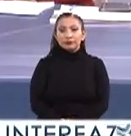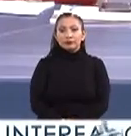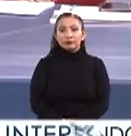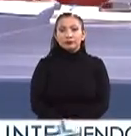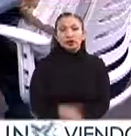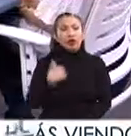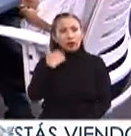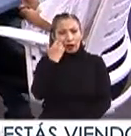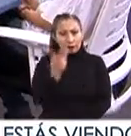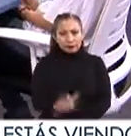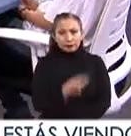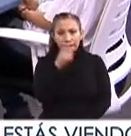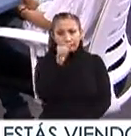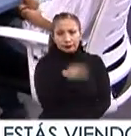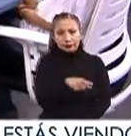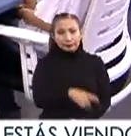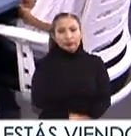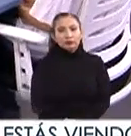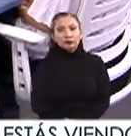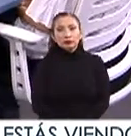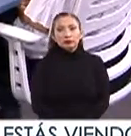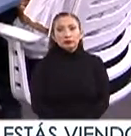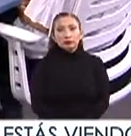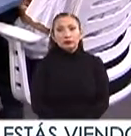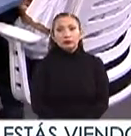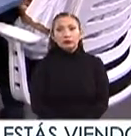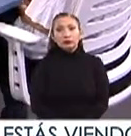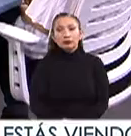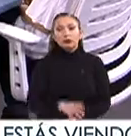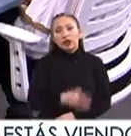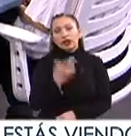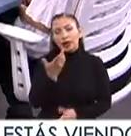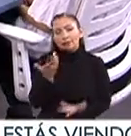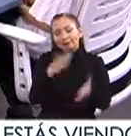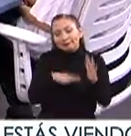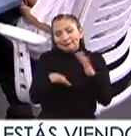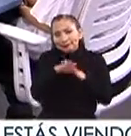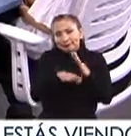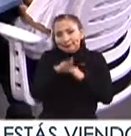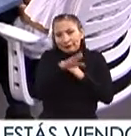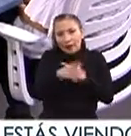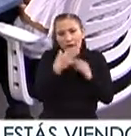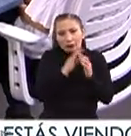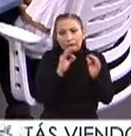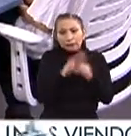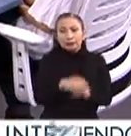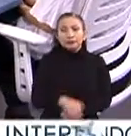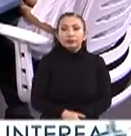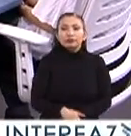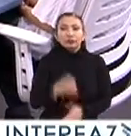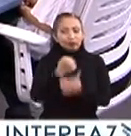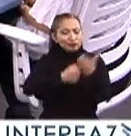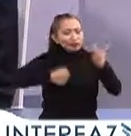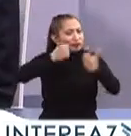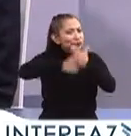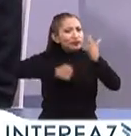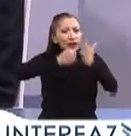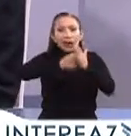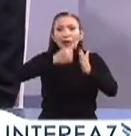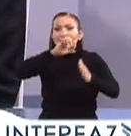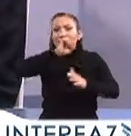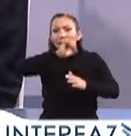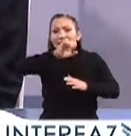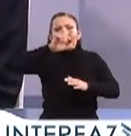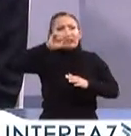León, me gustaría preguntarte en ese sentido, porque finalmente es parte esencial de poderlo platicar, las luchas de los 60,